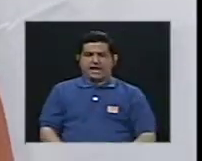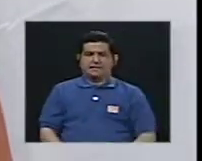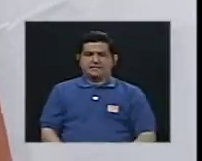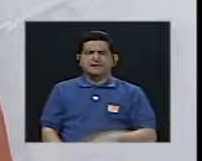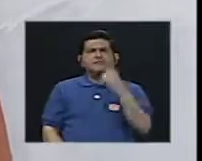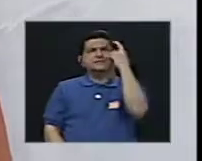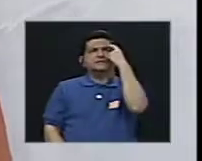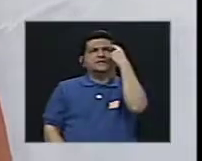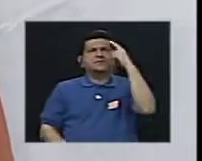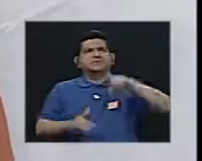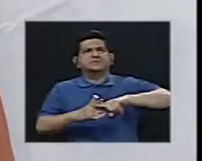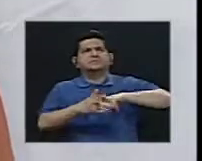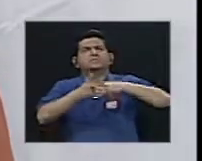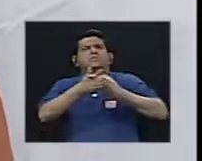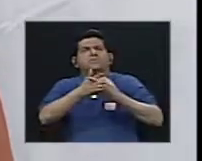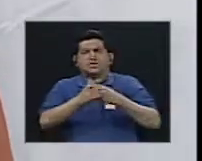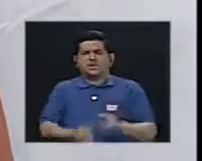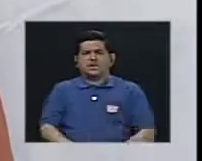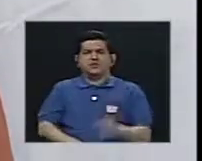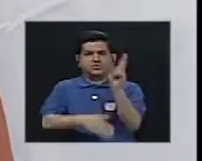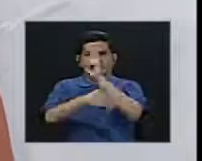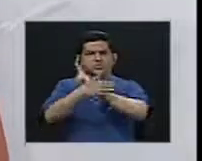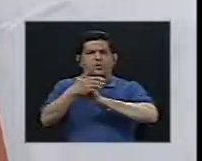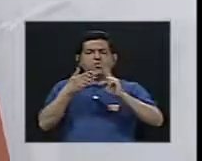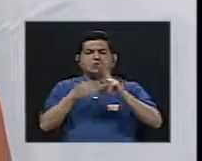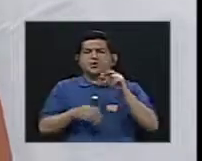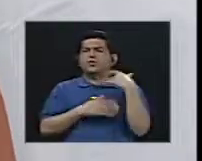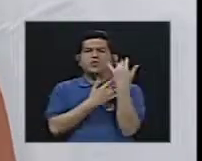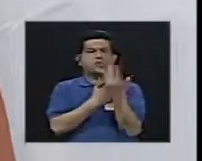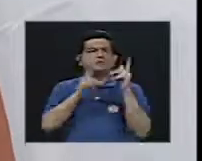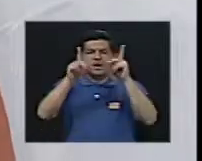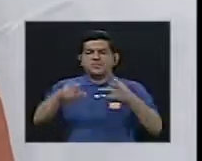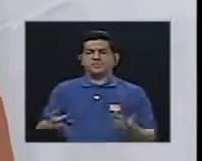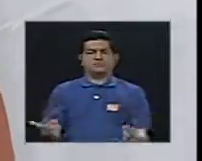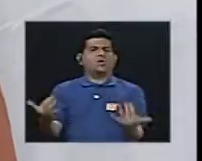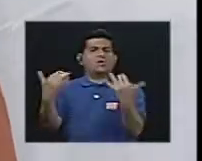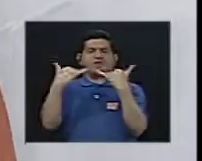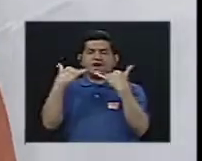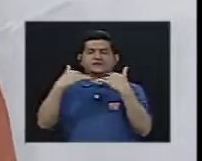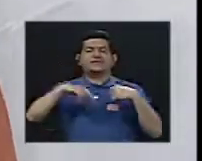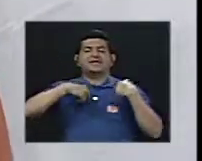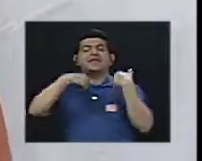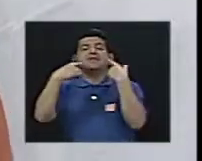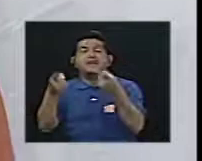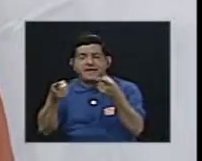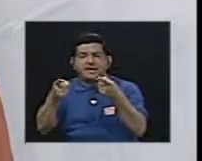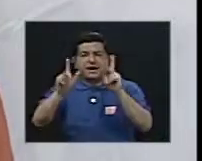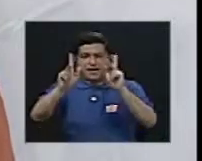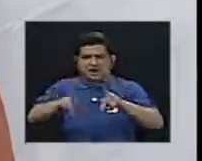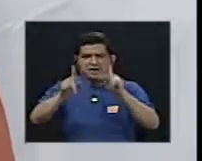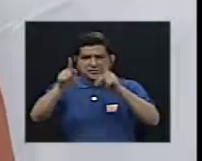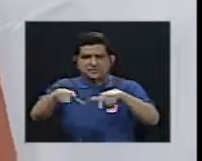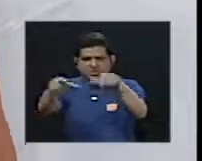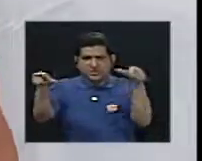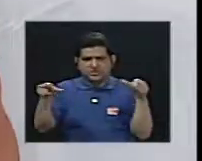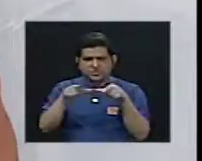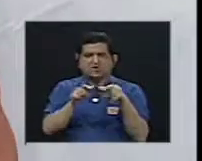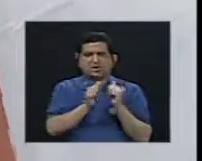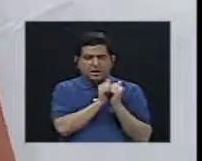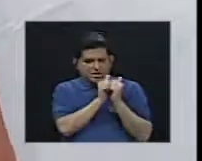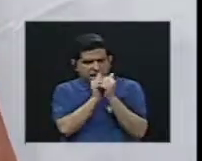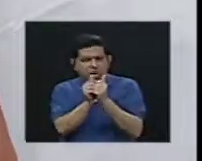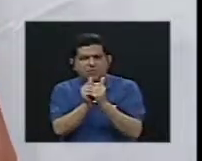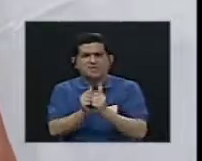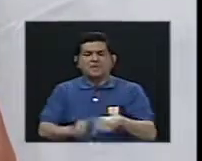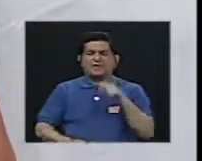se pensó desde un principio como una universidad que no iba a esperar a que la gente llegara, sino que iba a ir a estar donde la gente estaba. Acompañar ese